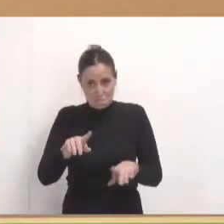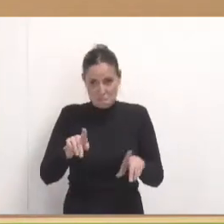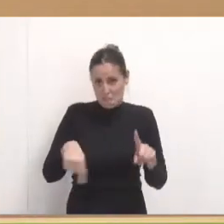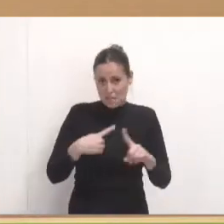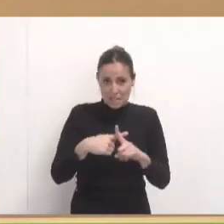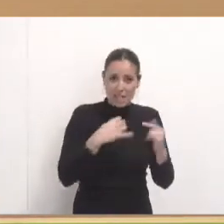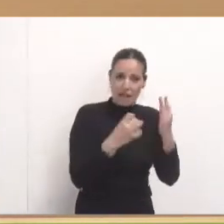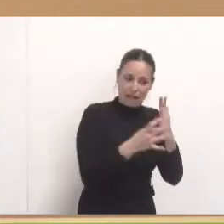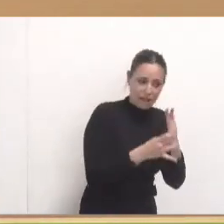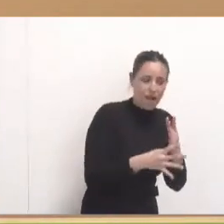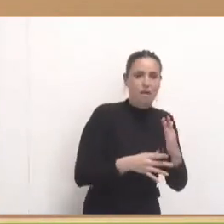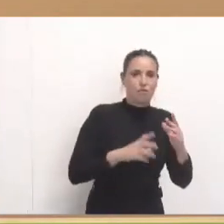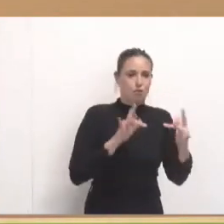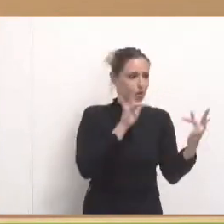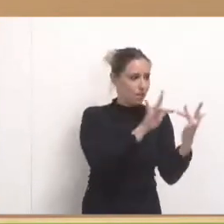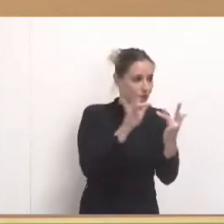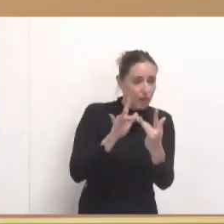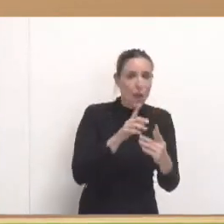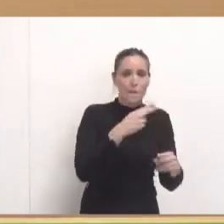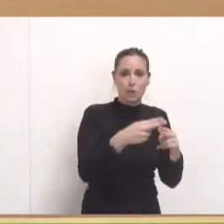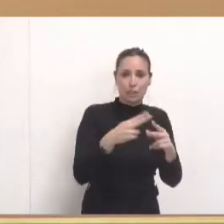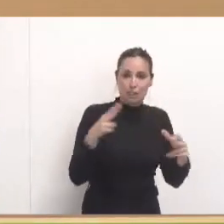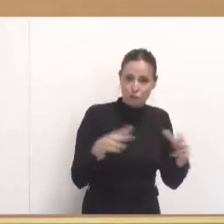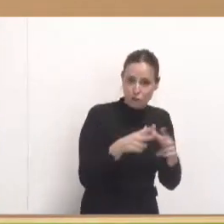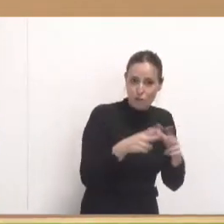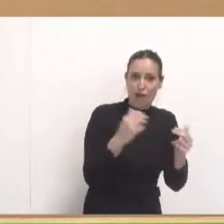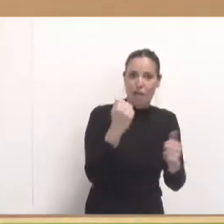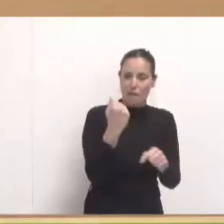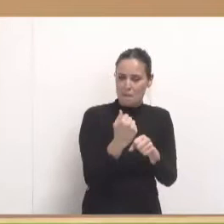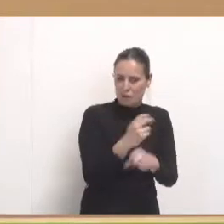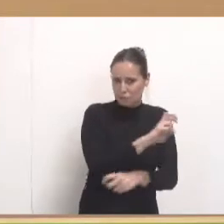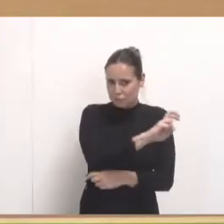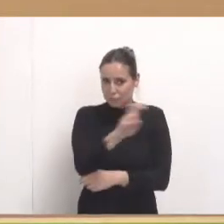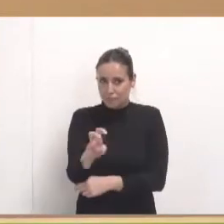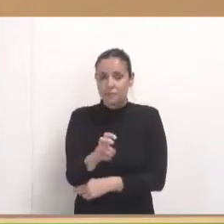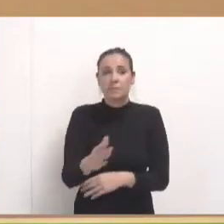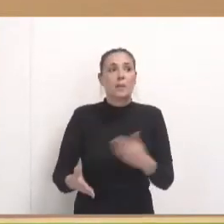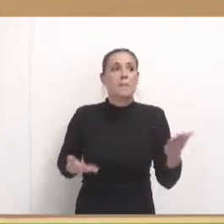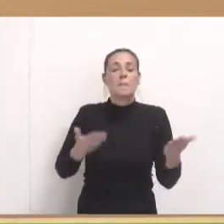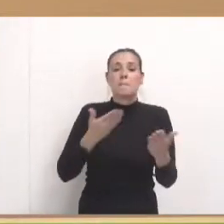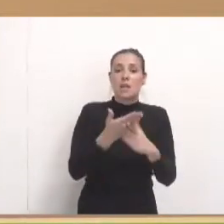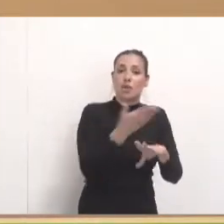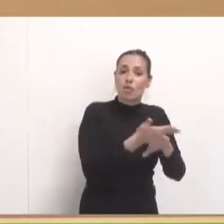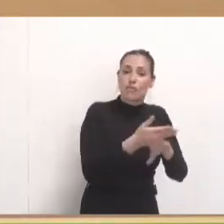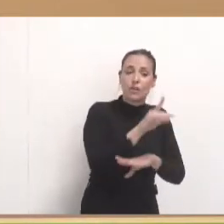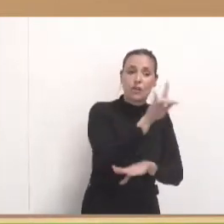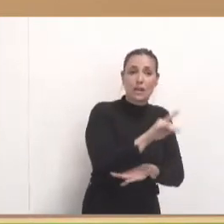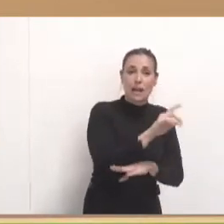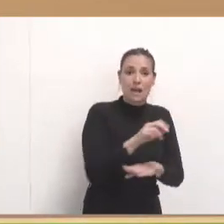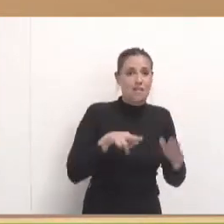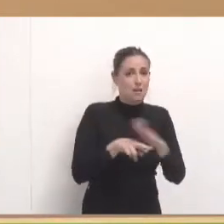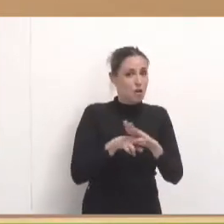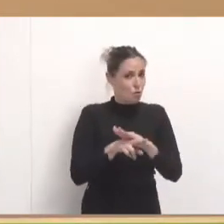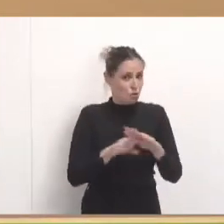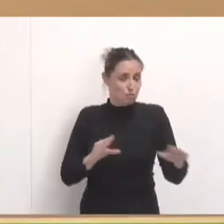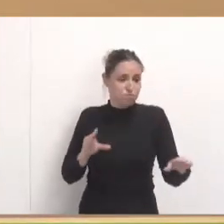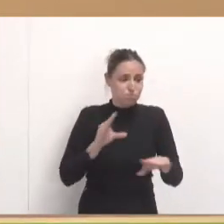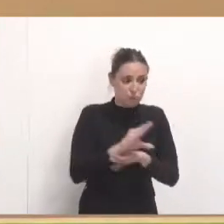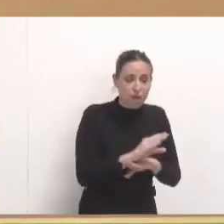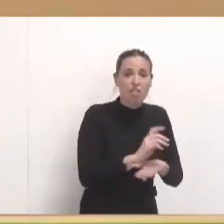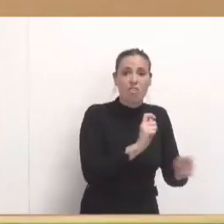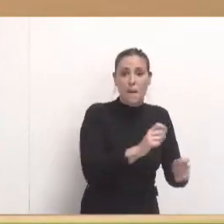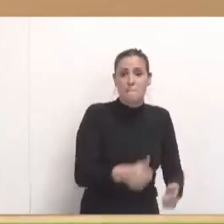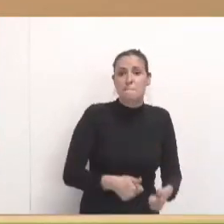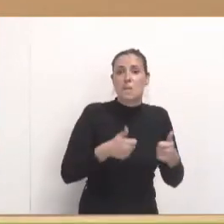conectividad, servicios sociales, políticas de empleo, etc. En esta línea, instar al Gobierno de Canarias a dotar de más recursos económicos los servicios públicos esenciales de los